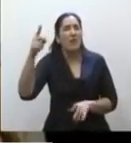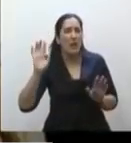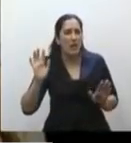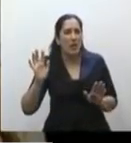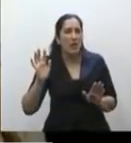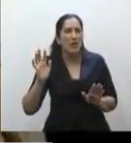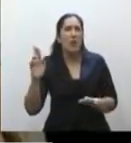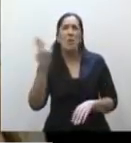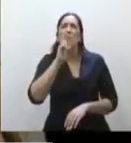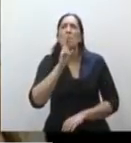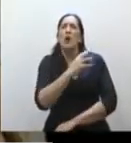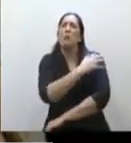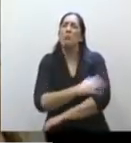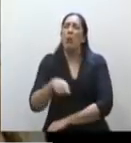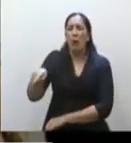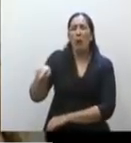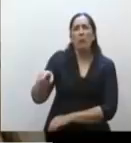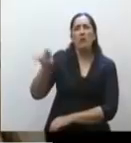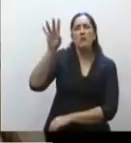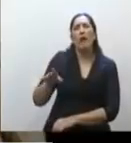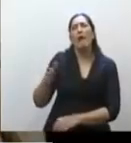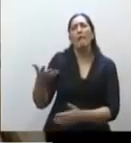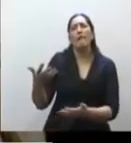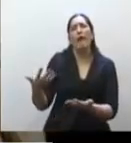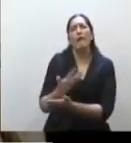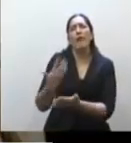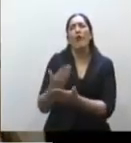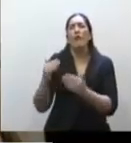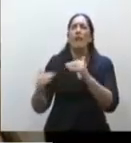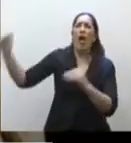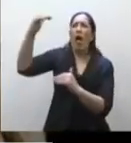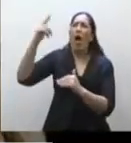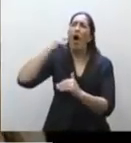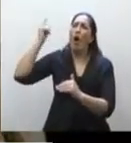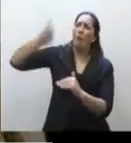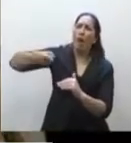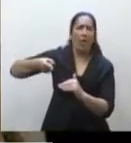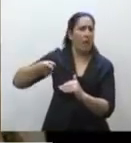las mujeres pobres son las que sufren las relaciones de poder de los hombres están equivocadas.